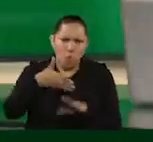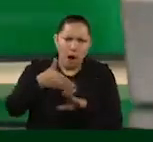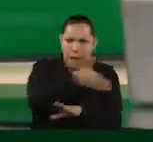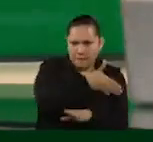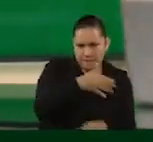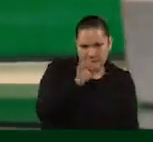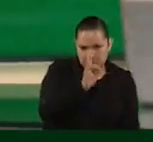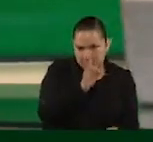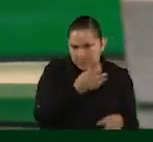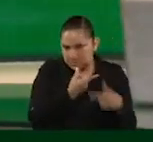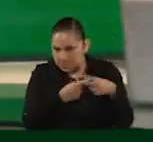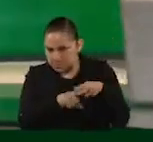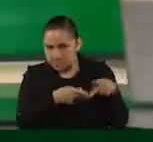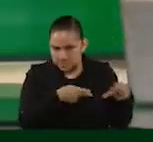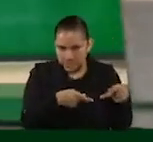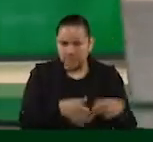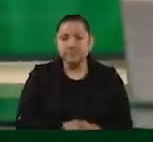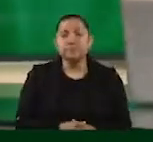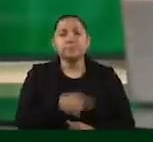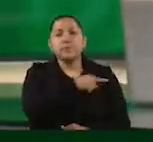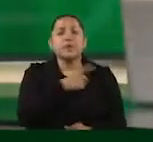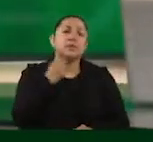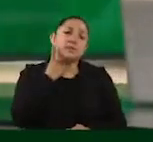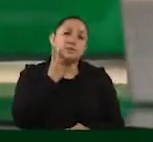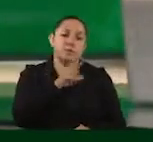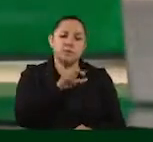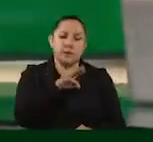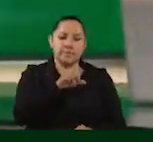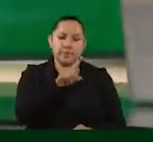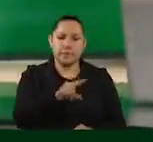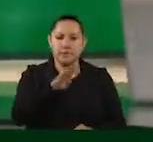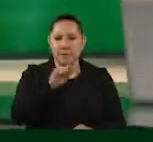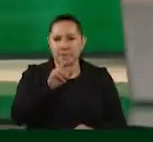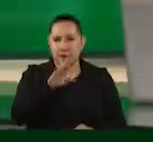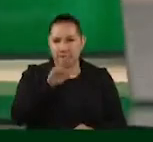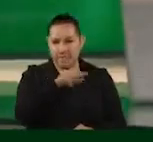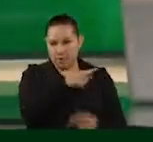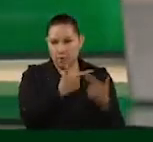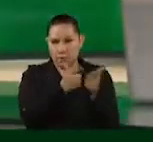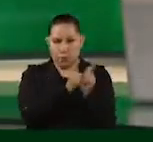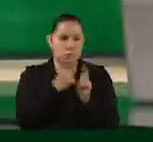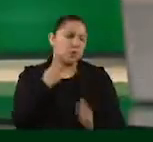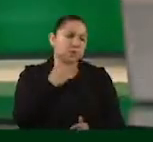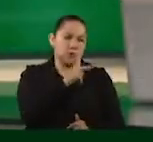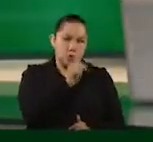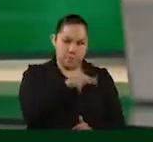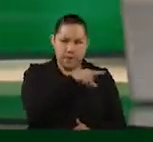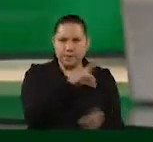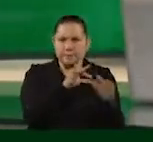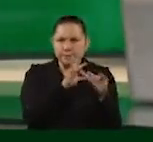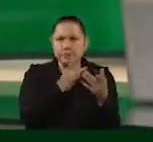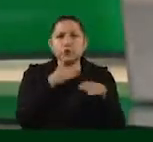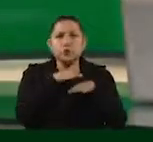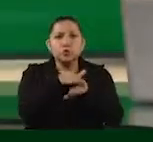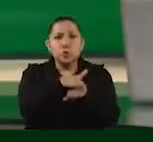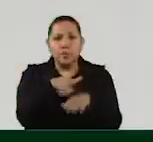El diputado Héctor Jaime Ramírez Barba, del Grupo Parlamentario del PAN, dio su balance en el presupuesto destinado a la salud.